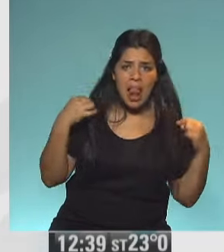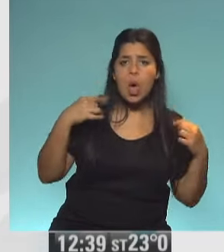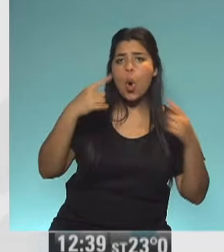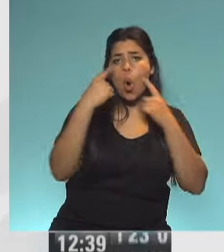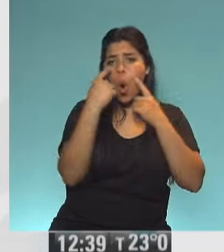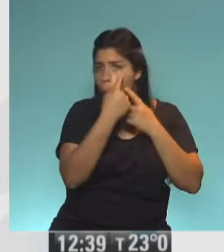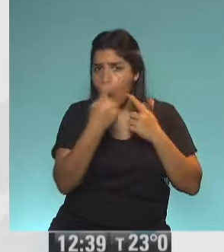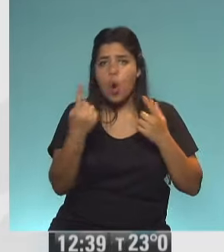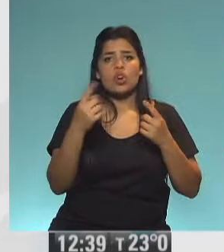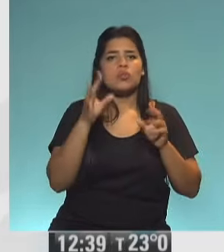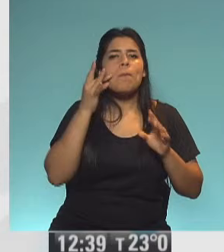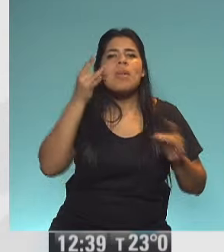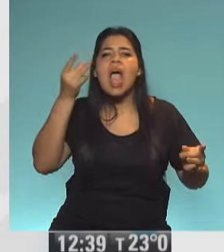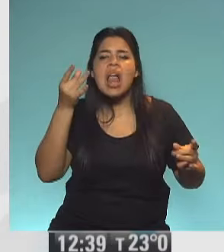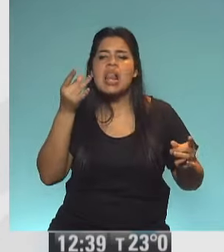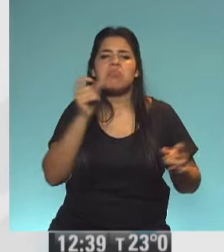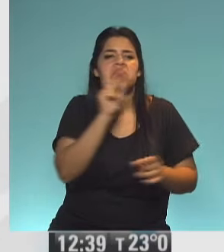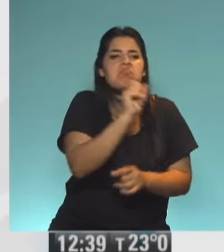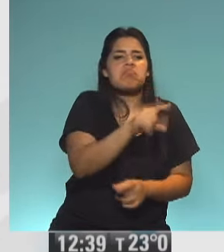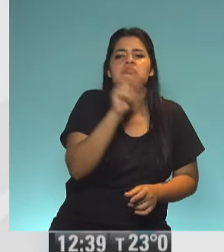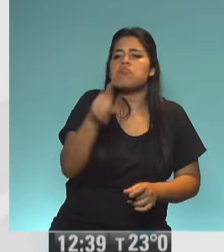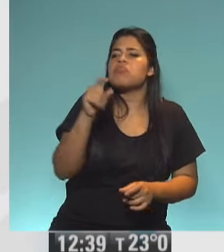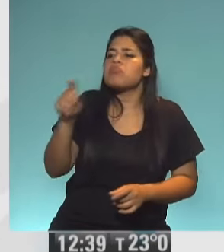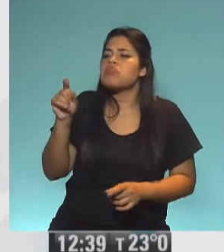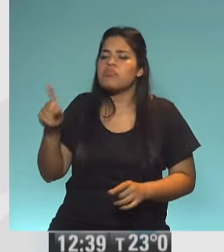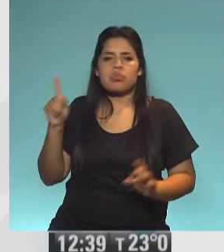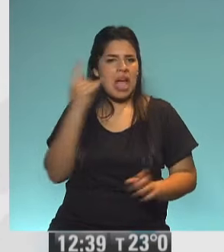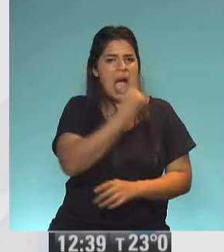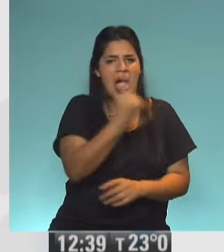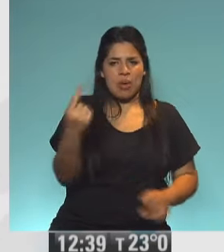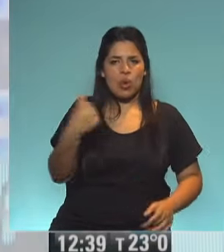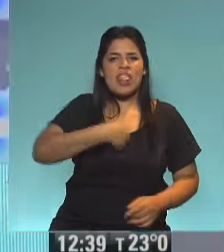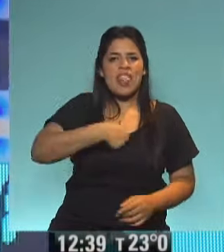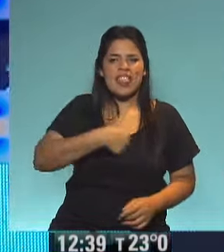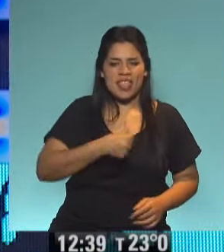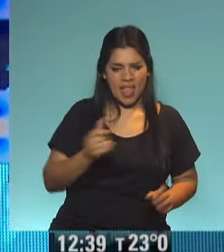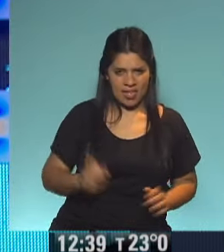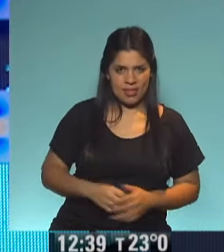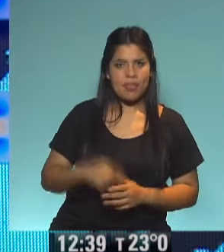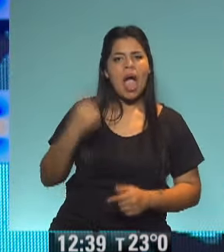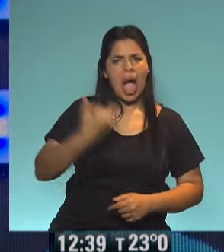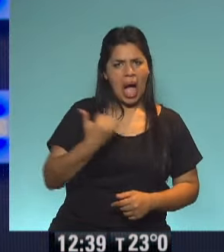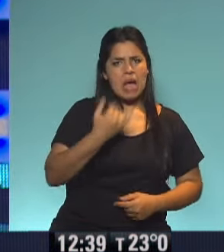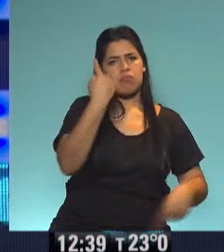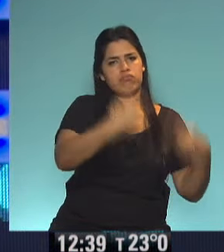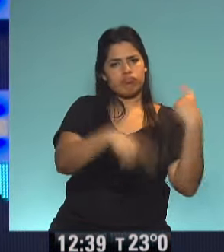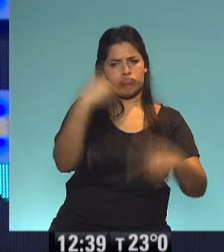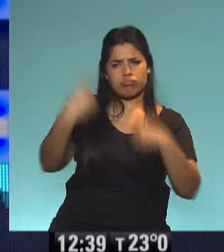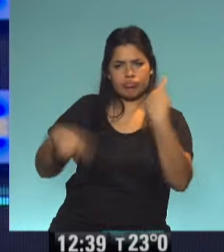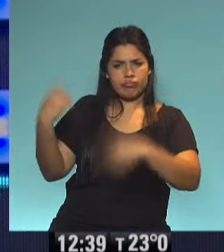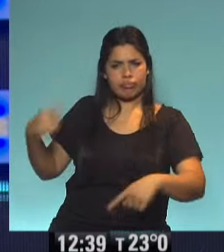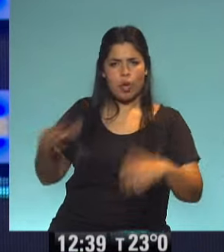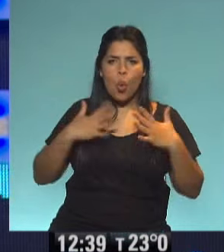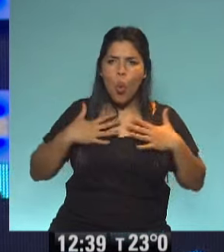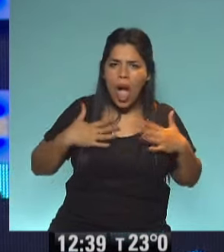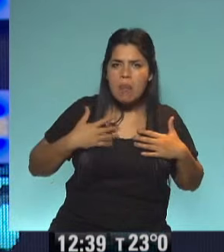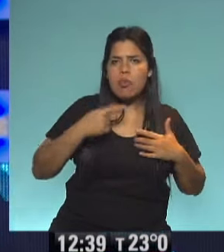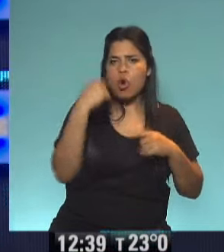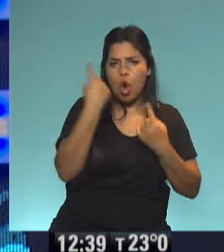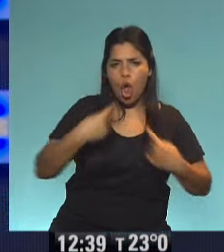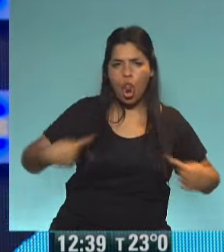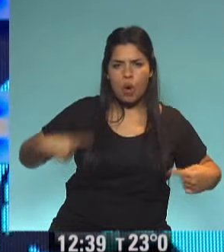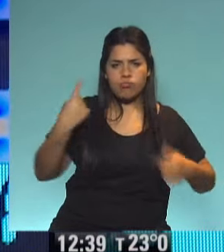color de nuestra piel son rasgos físicos que constituyen nuestra identidad. Podemos encontrar una diversidad infinita de colores en nuestros cuerpos. ¿Qué